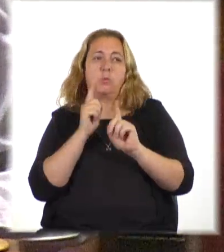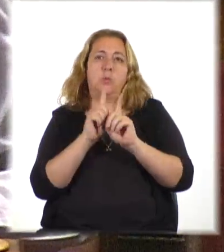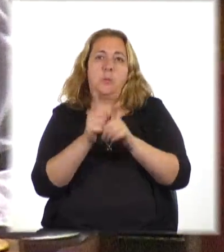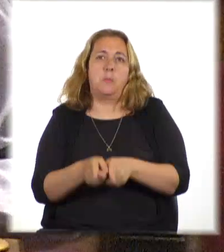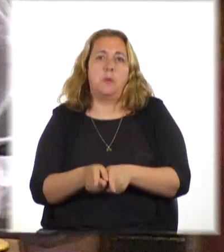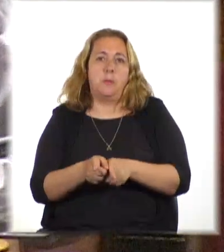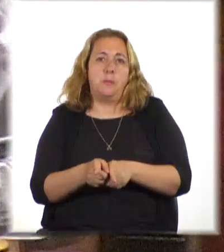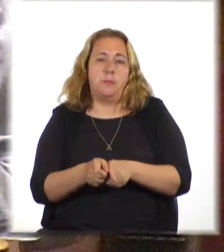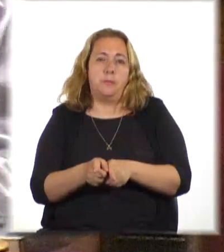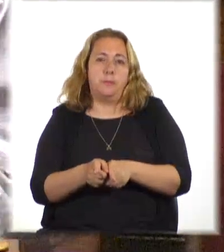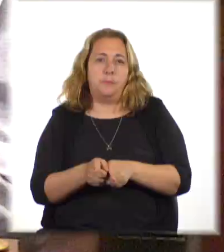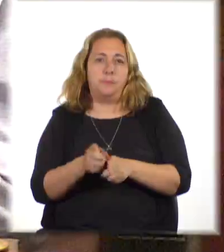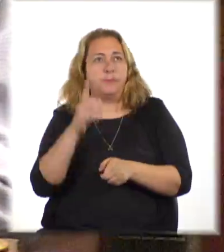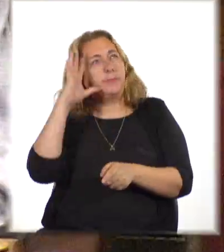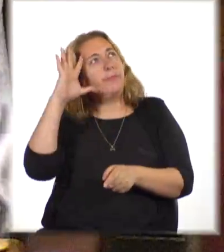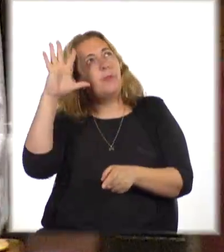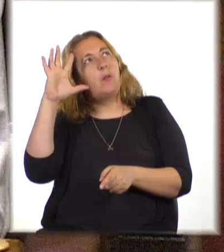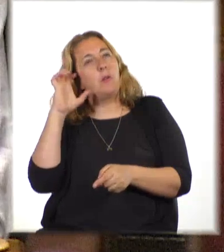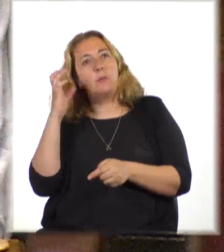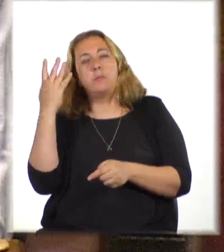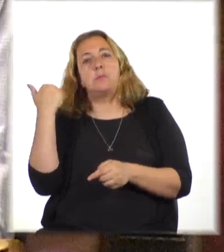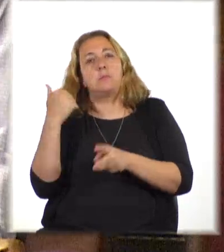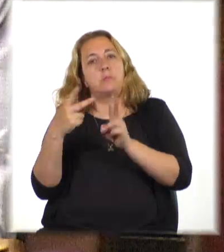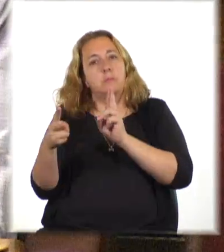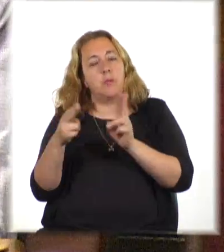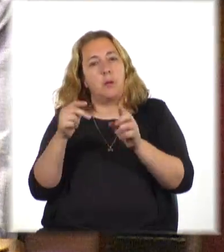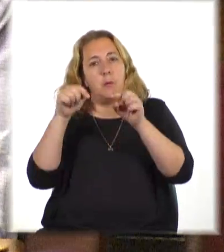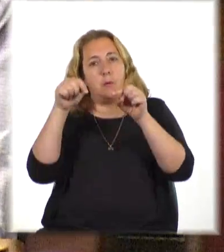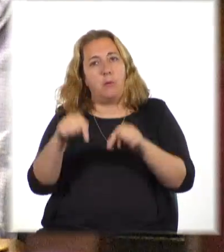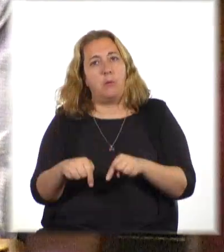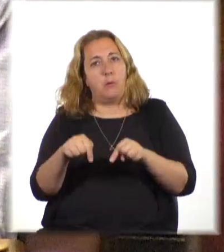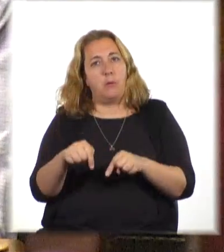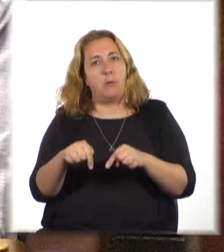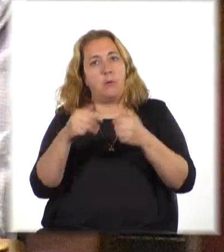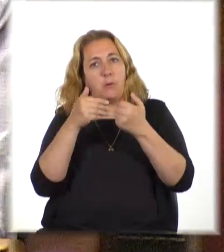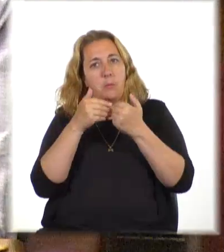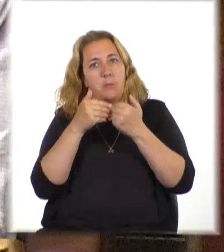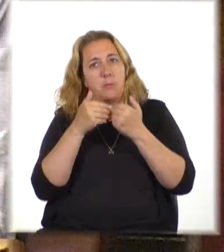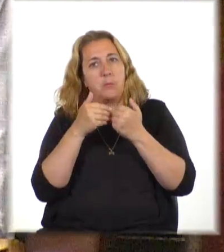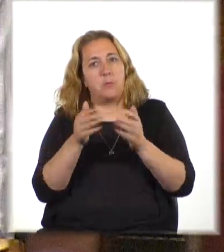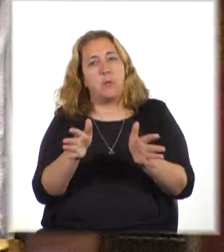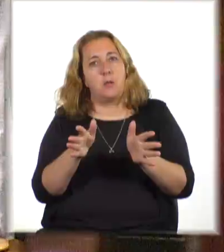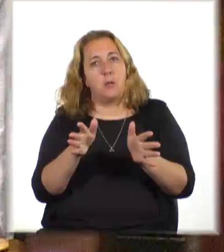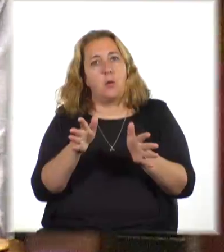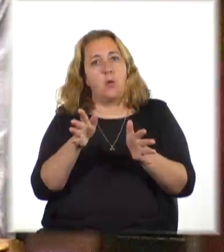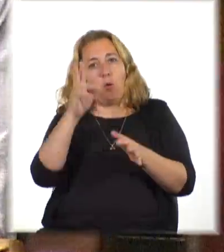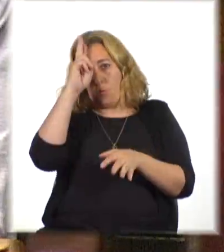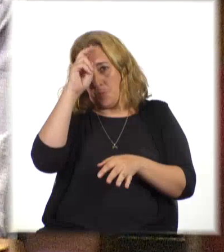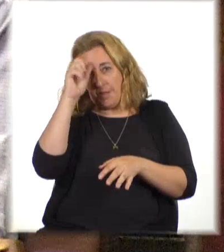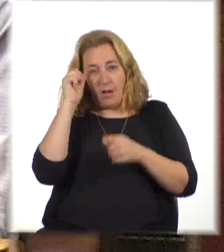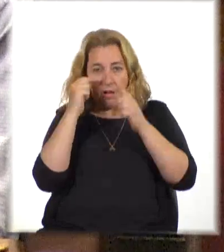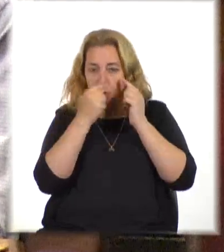sorteando además recordamos en aquella época porque acá no se apretó un botón y empezaron a operar el hospital de ojos sino que hubo una